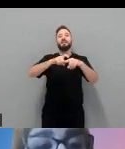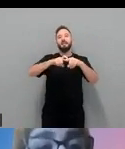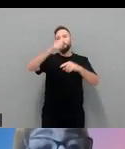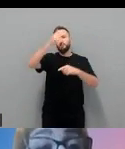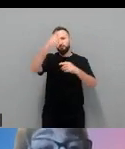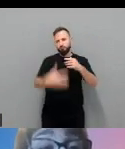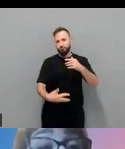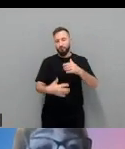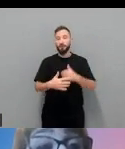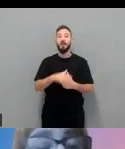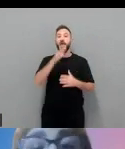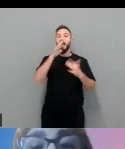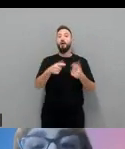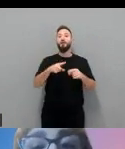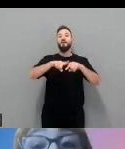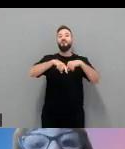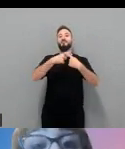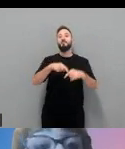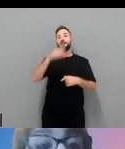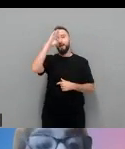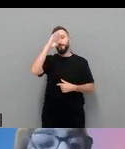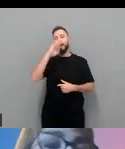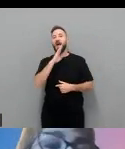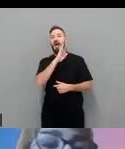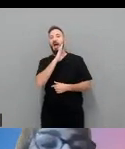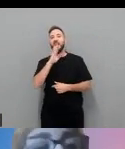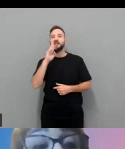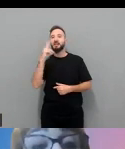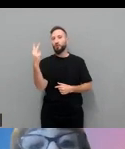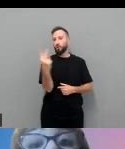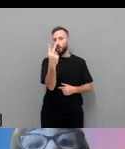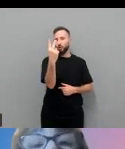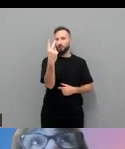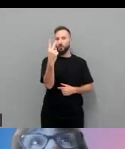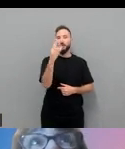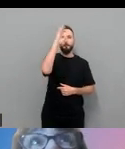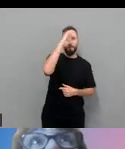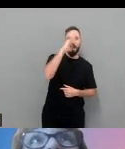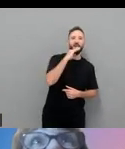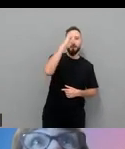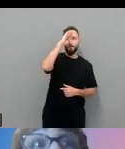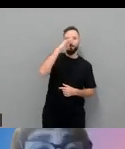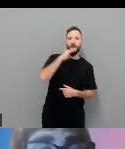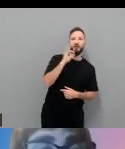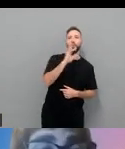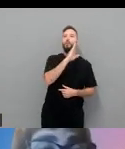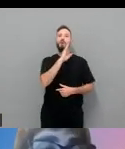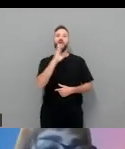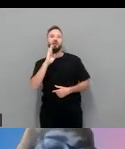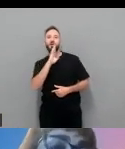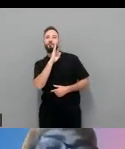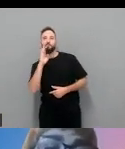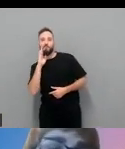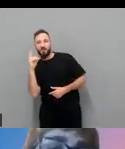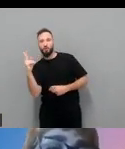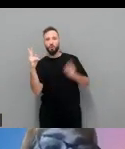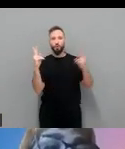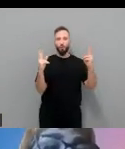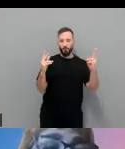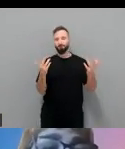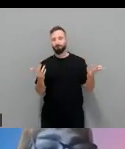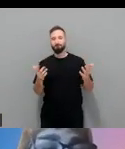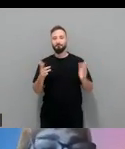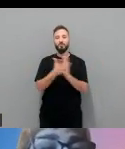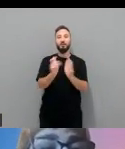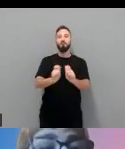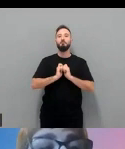Veréis, en las familias biparentales de padre o madre, madre-madre, padre-padre, agiliza mucho, no es que sea un requisito obligatorio, pero